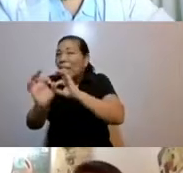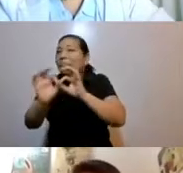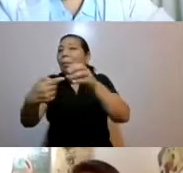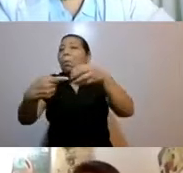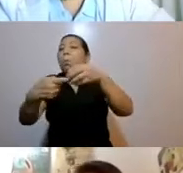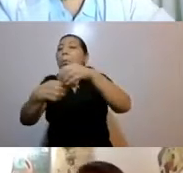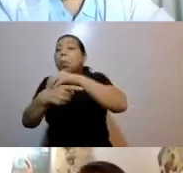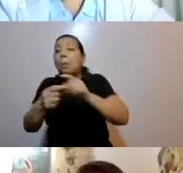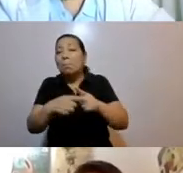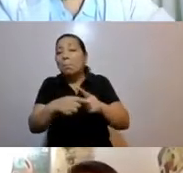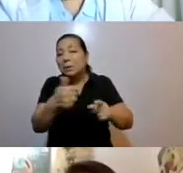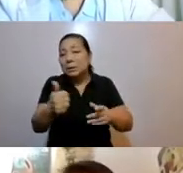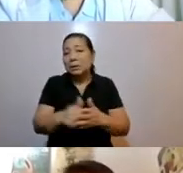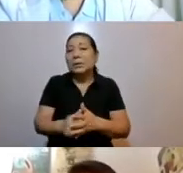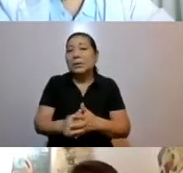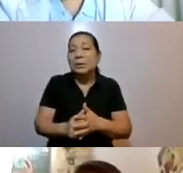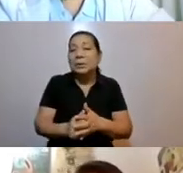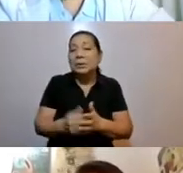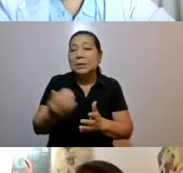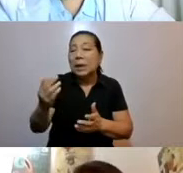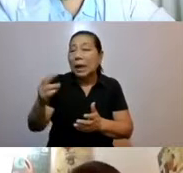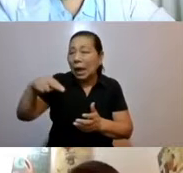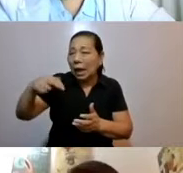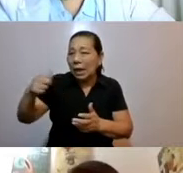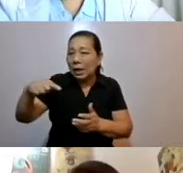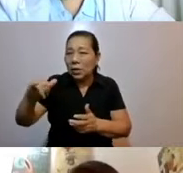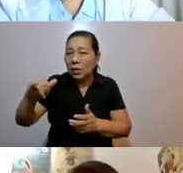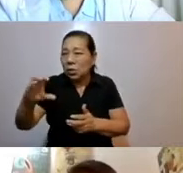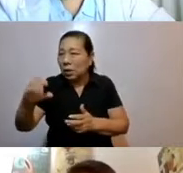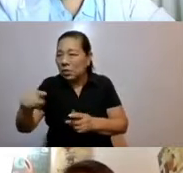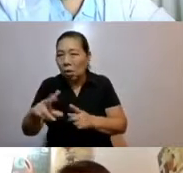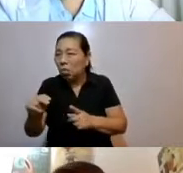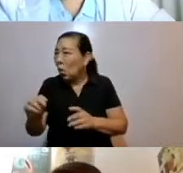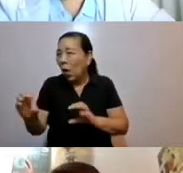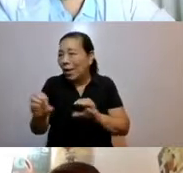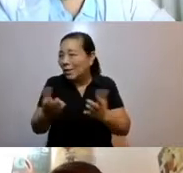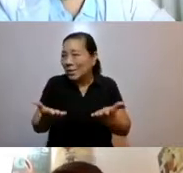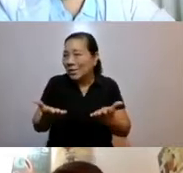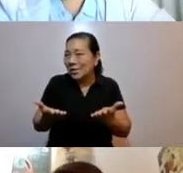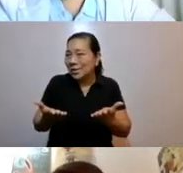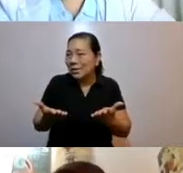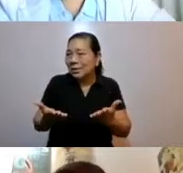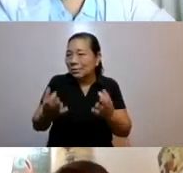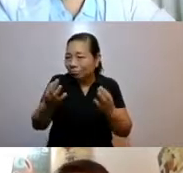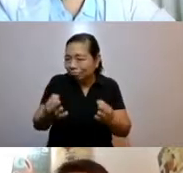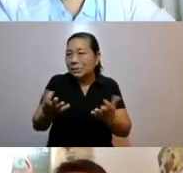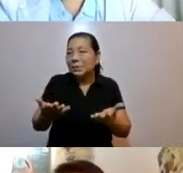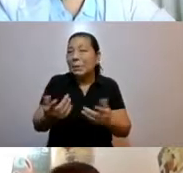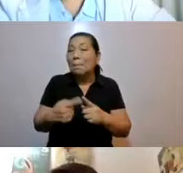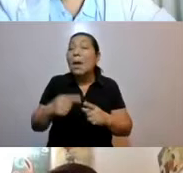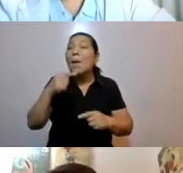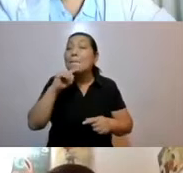Y la inhibición de la eyaculación, que en algunos casos no logra pues, tener una eyaculación. En la